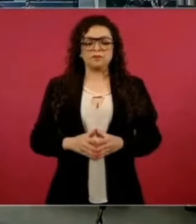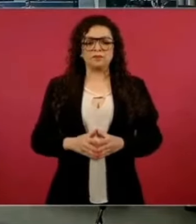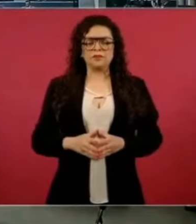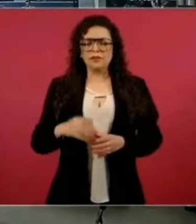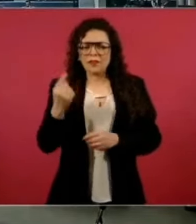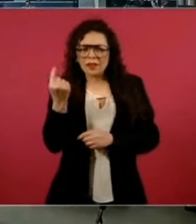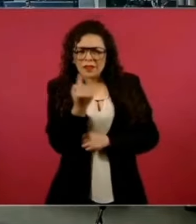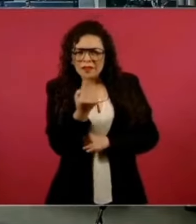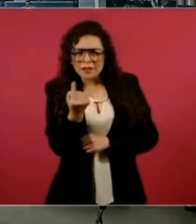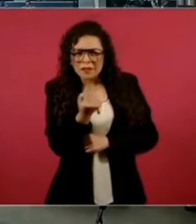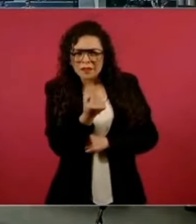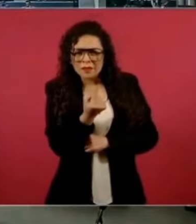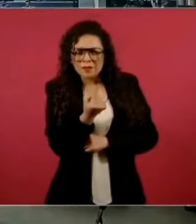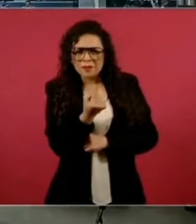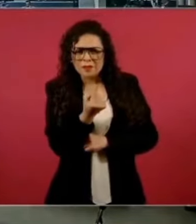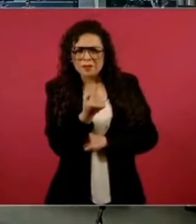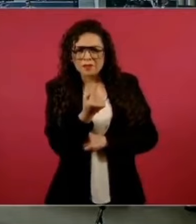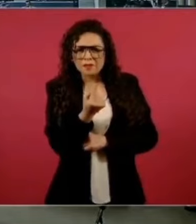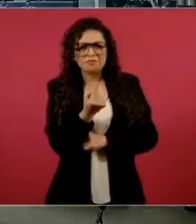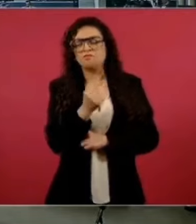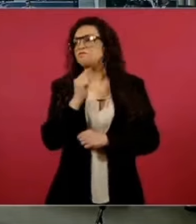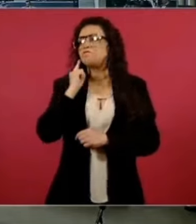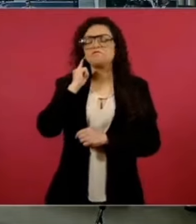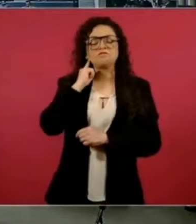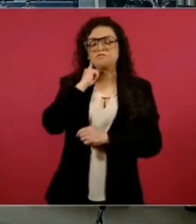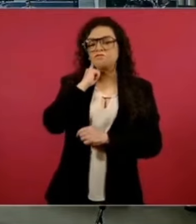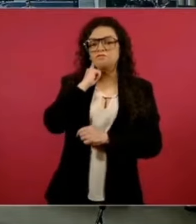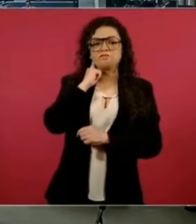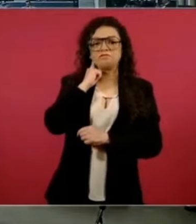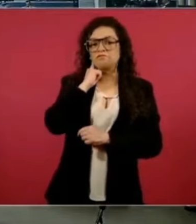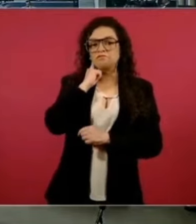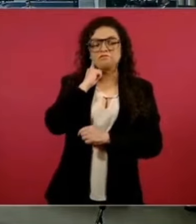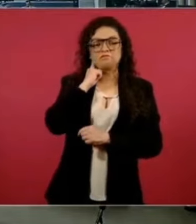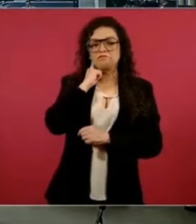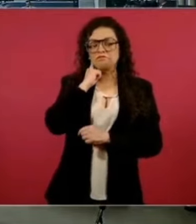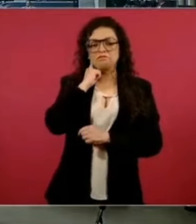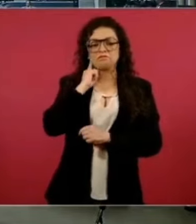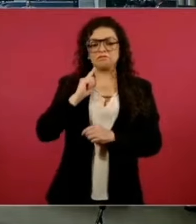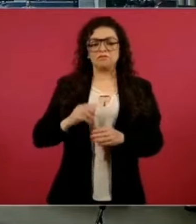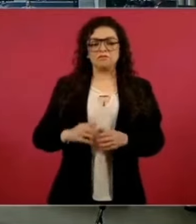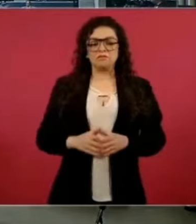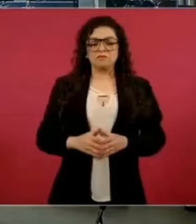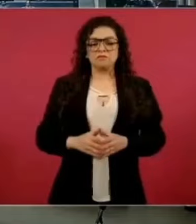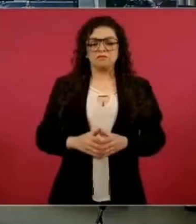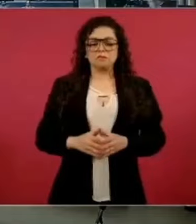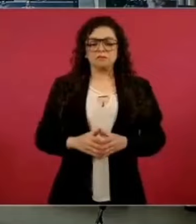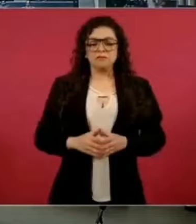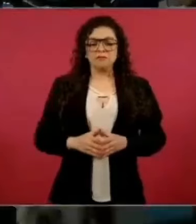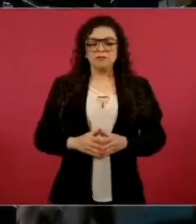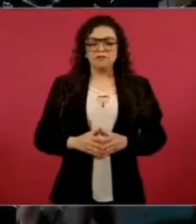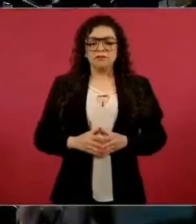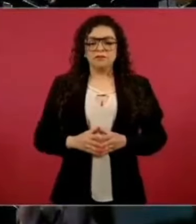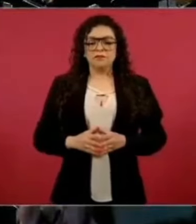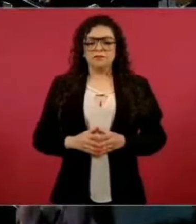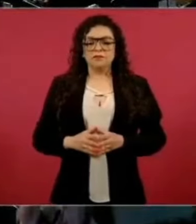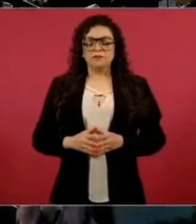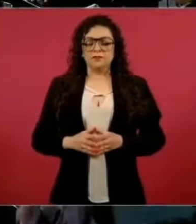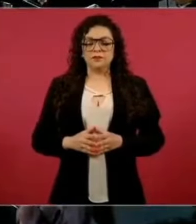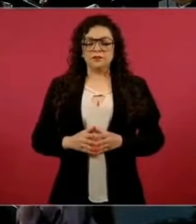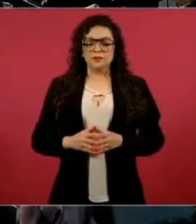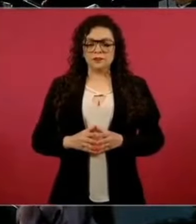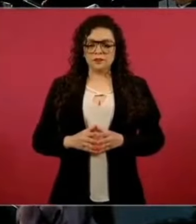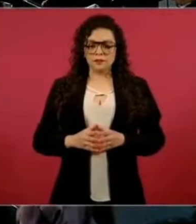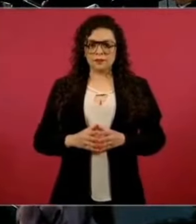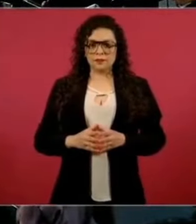mande anticipados dijo que era por la crisis económica y por la inflación que ellos autorizaban que